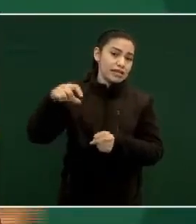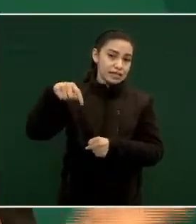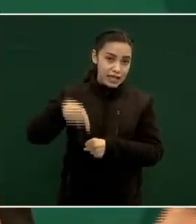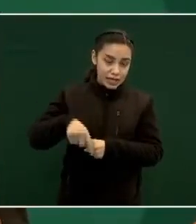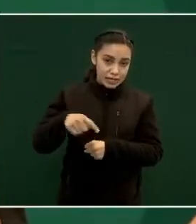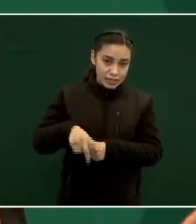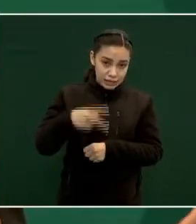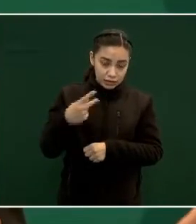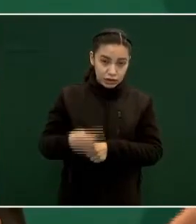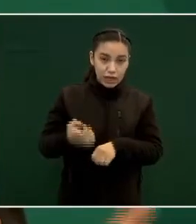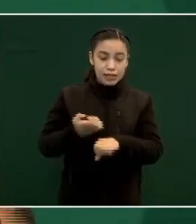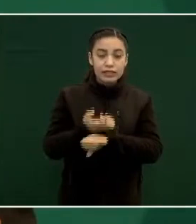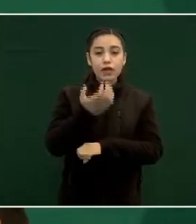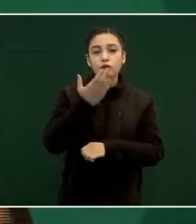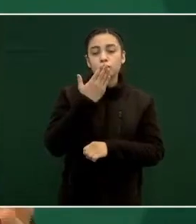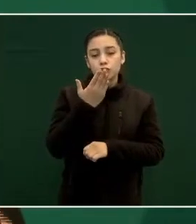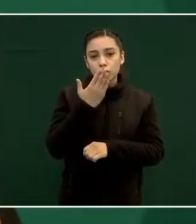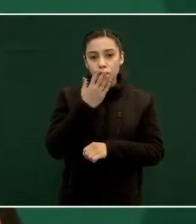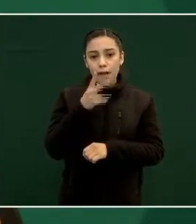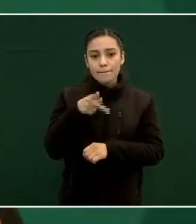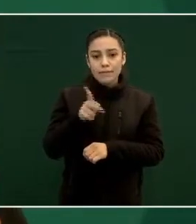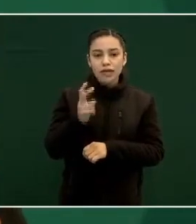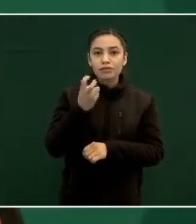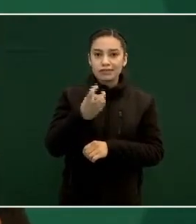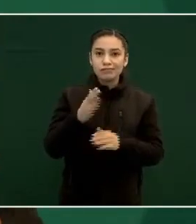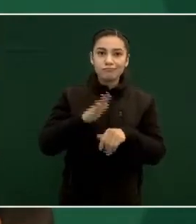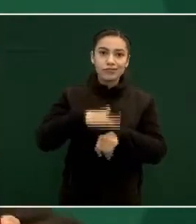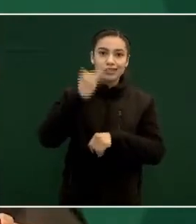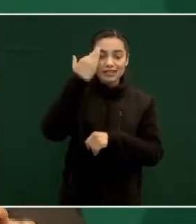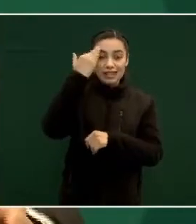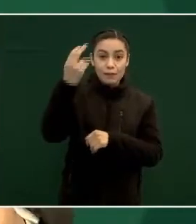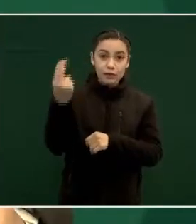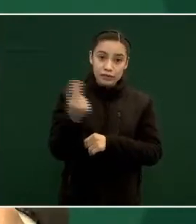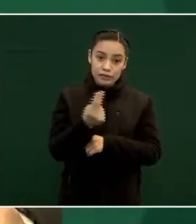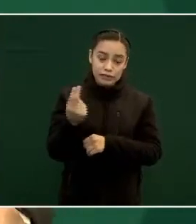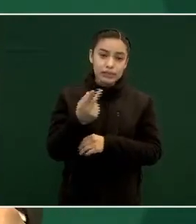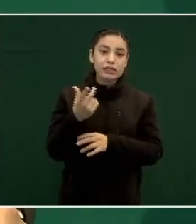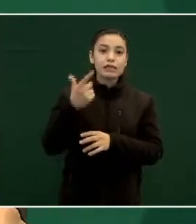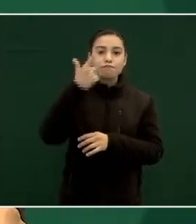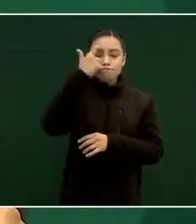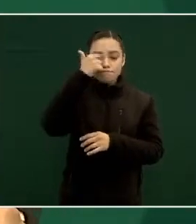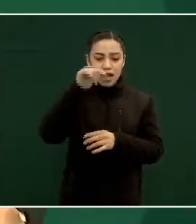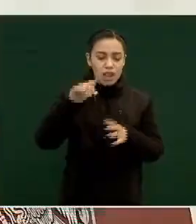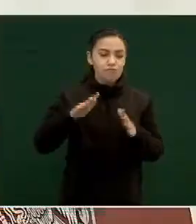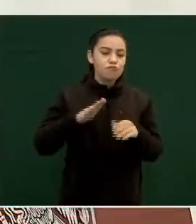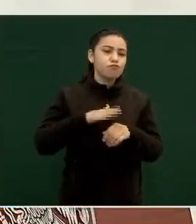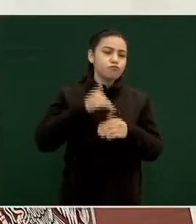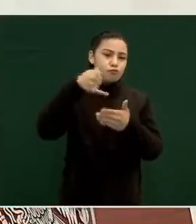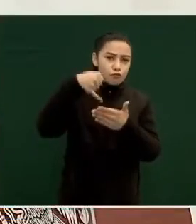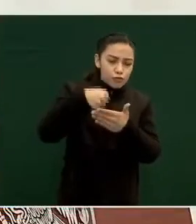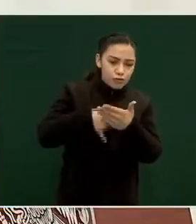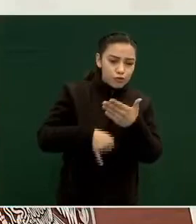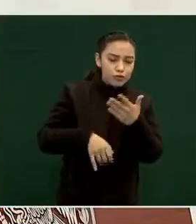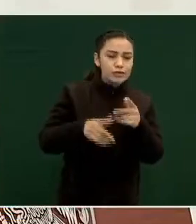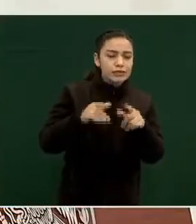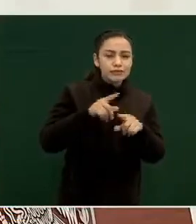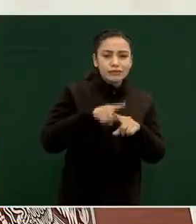y tenemos que ampliarlo, obviamente, a todas las áreas de mayor